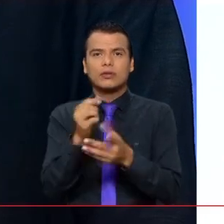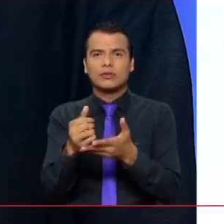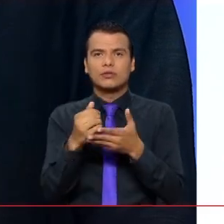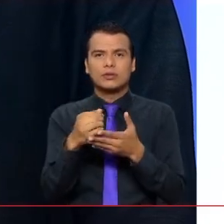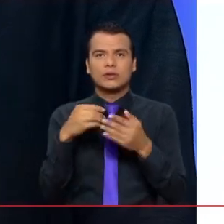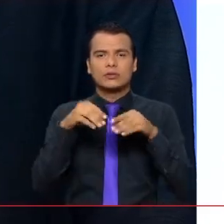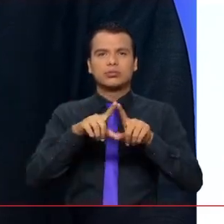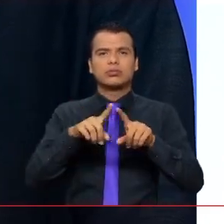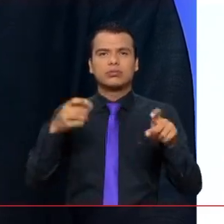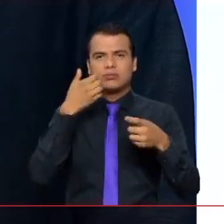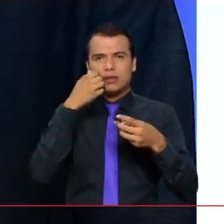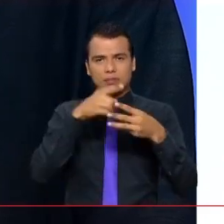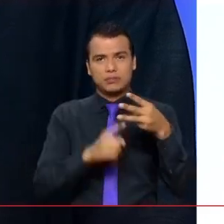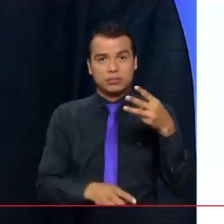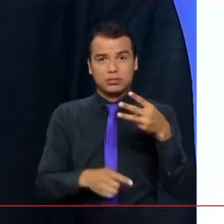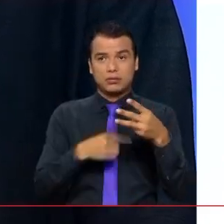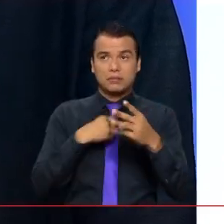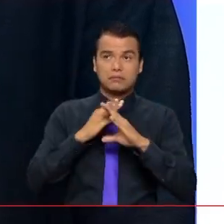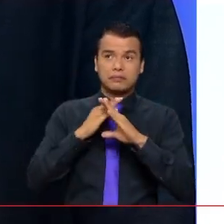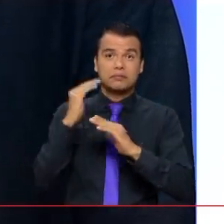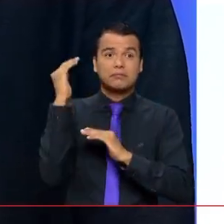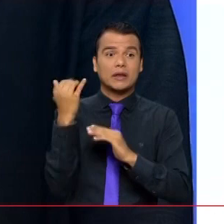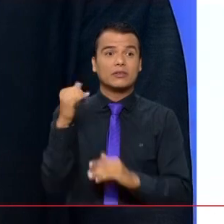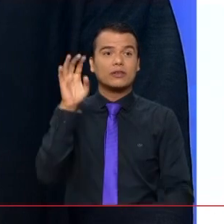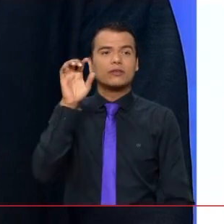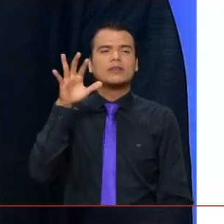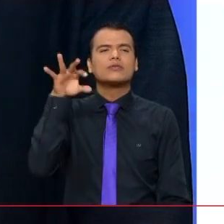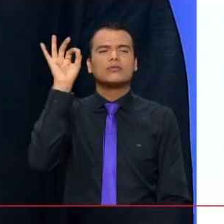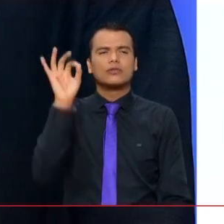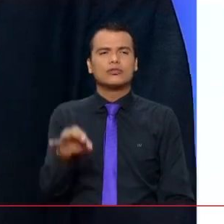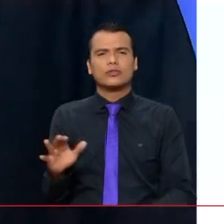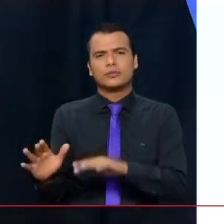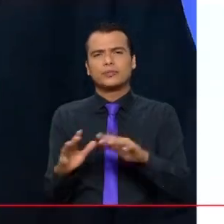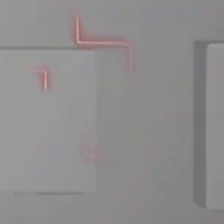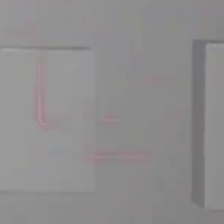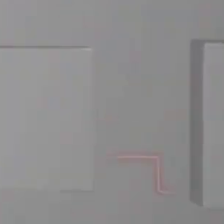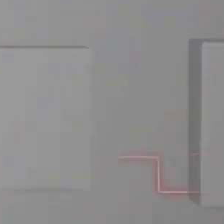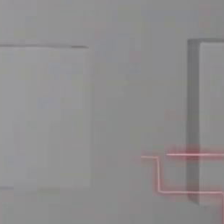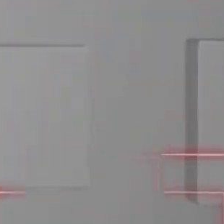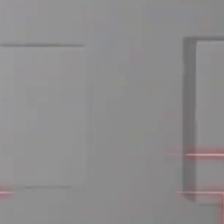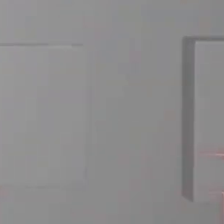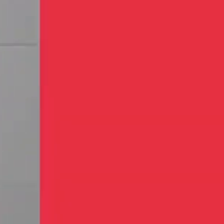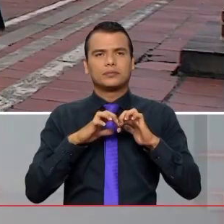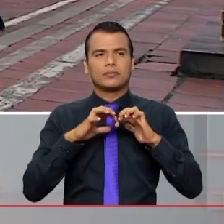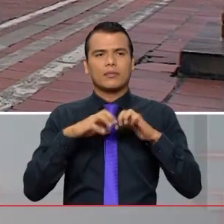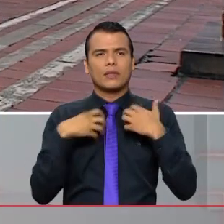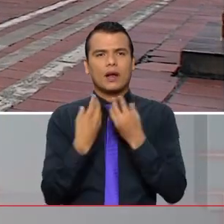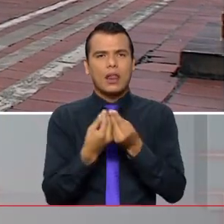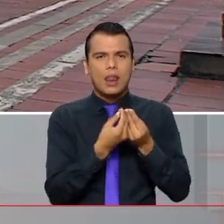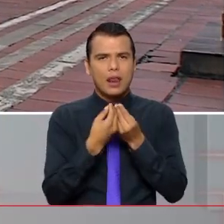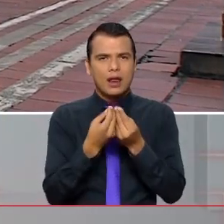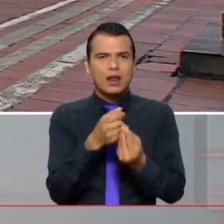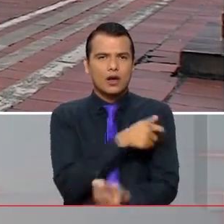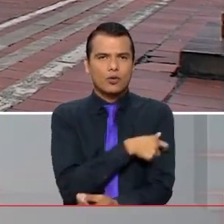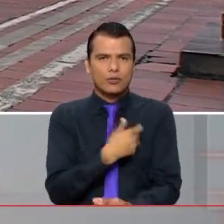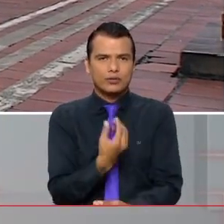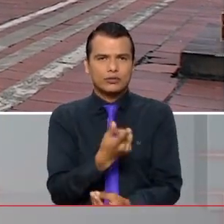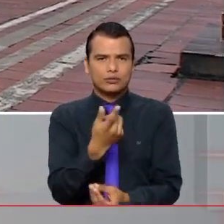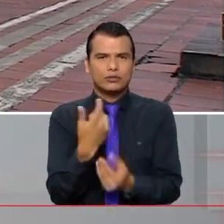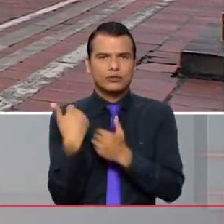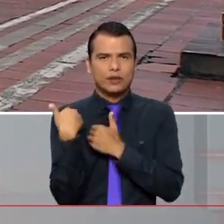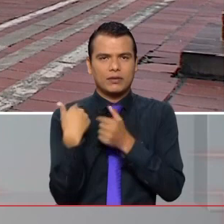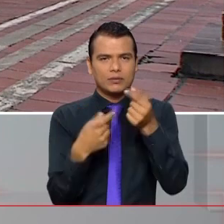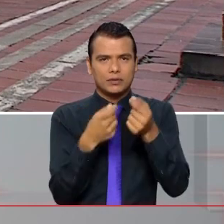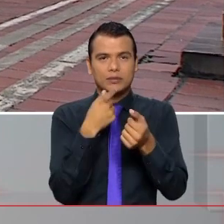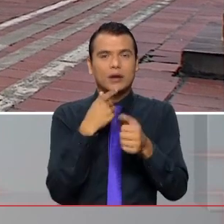Hablando de otros temas, Carmen, en primer debate la Comisión de Presupuesto del Consejo de Cali aprobó el proyecto de acuerdo que permite